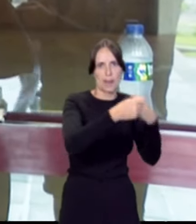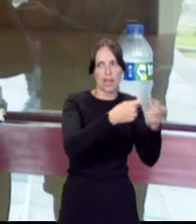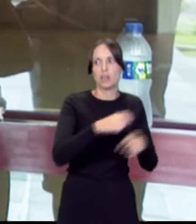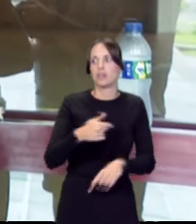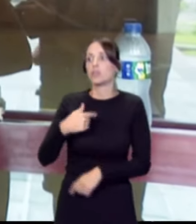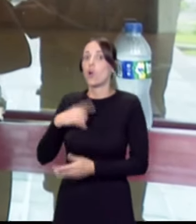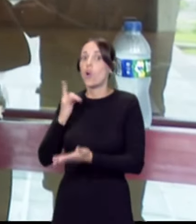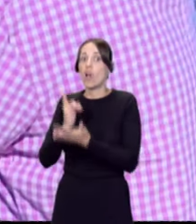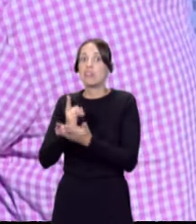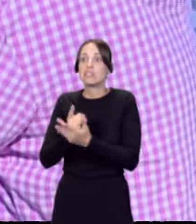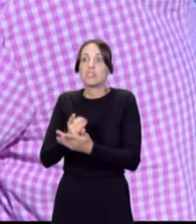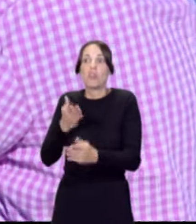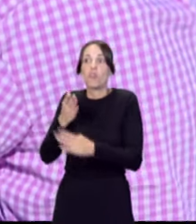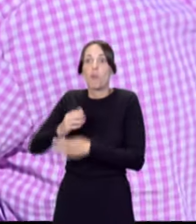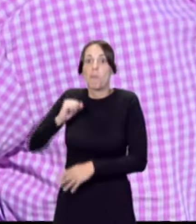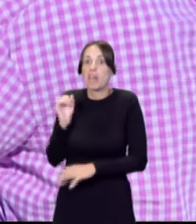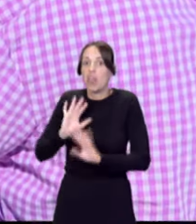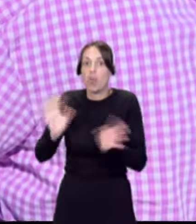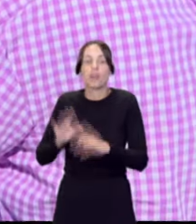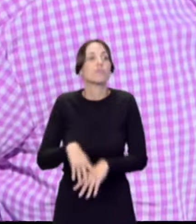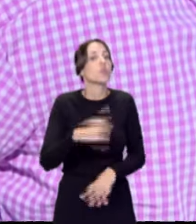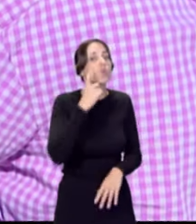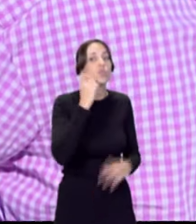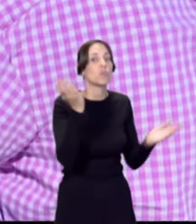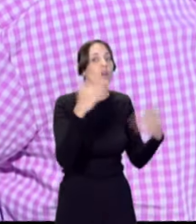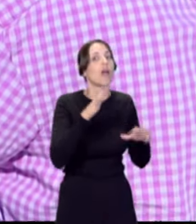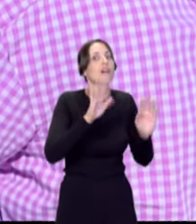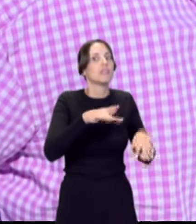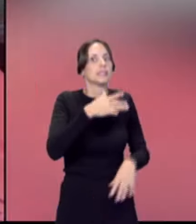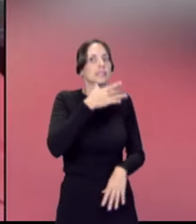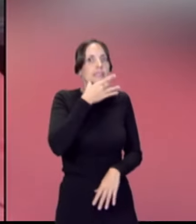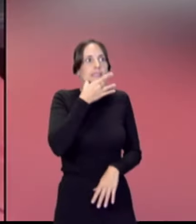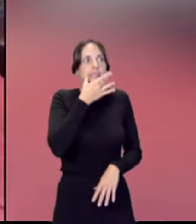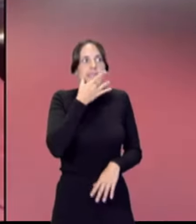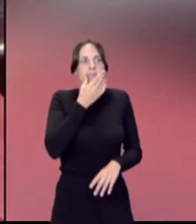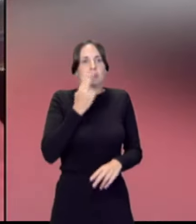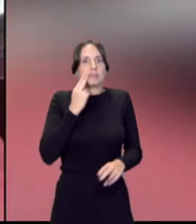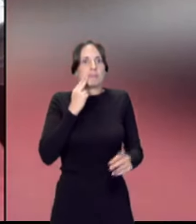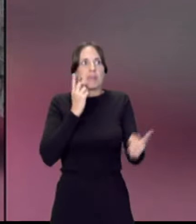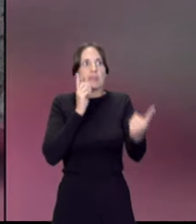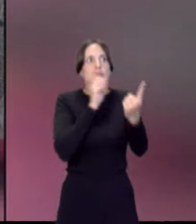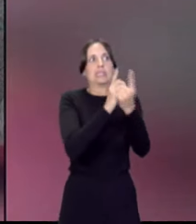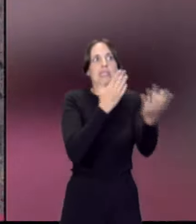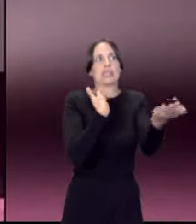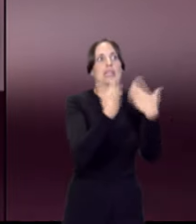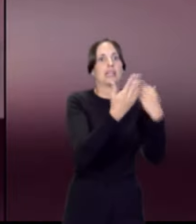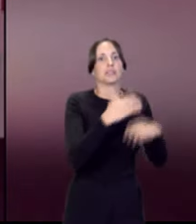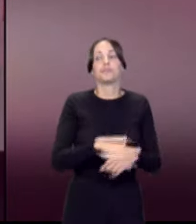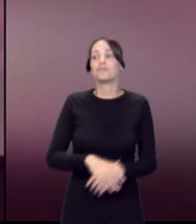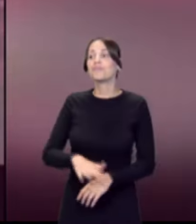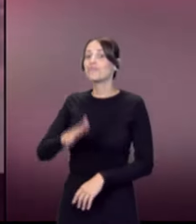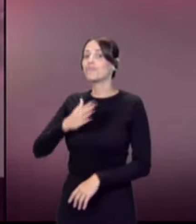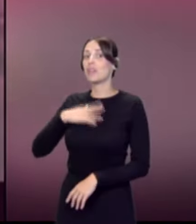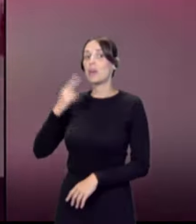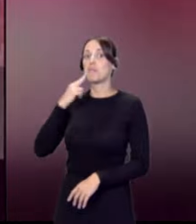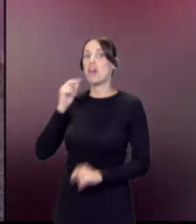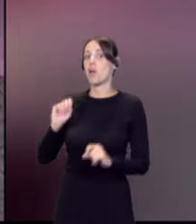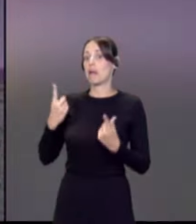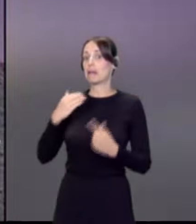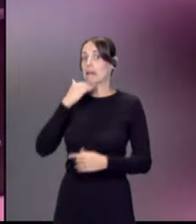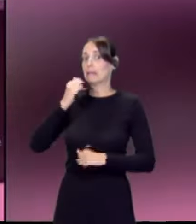voy al Mercadona. La falta de costumbre ha generado un miedo escénico al trato tú a tú. Mi mayor miedo como semiadulta,